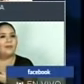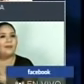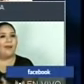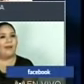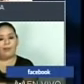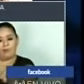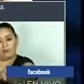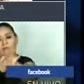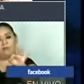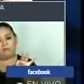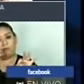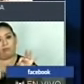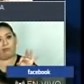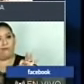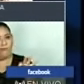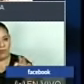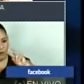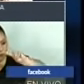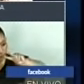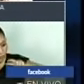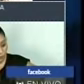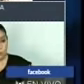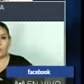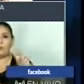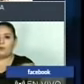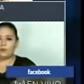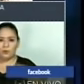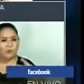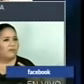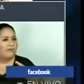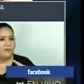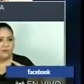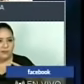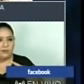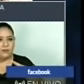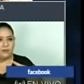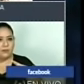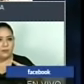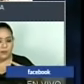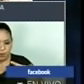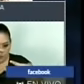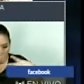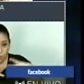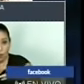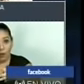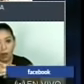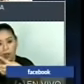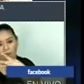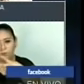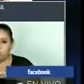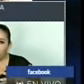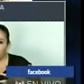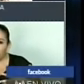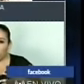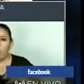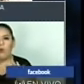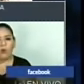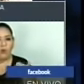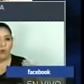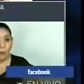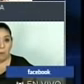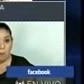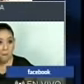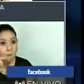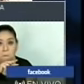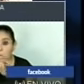que no habían comenzado su estudio. Y lo otro, digamos, el endurecimiento de la cuarentena o la toma de medidas ante la